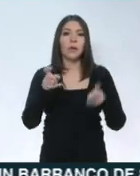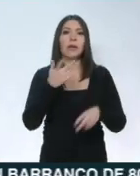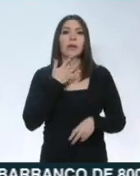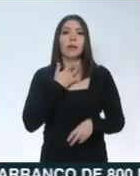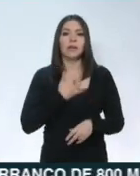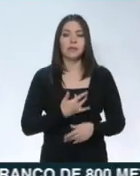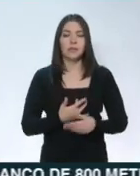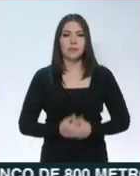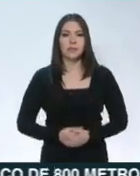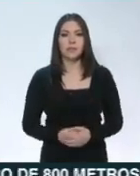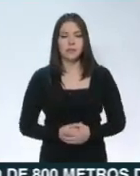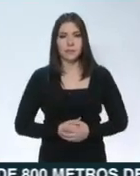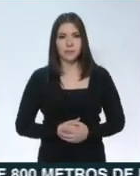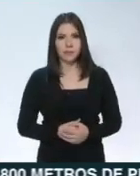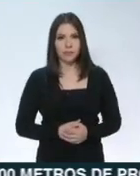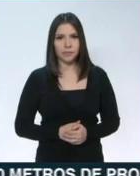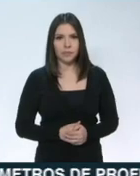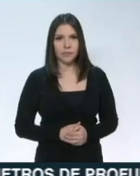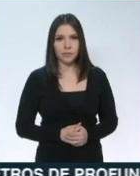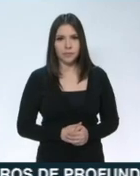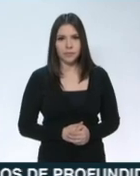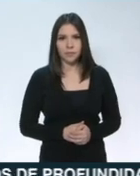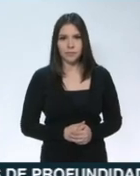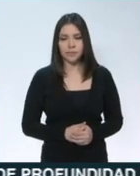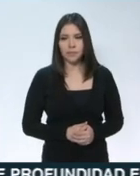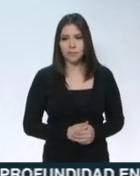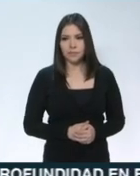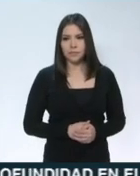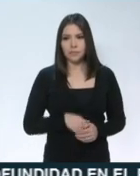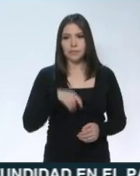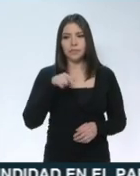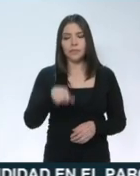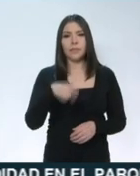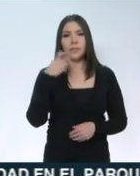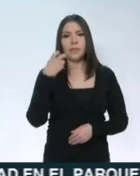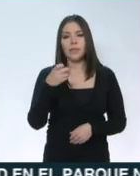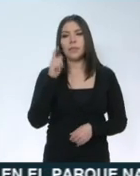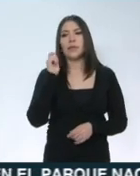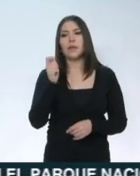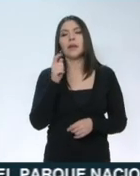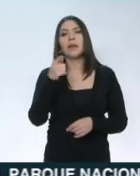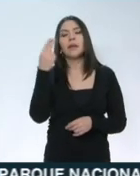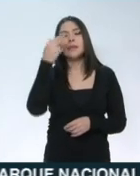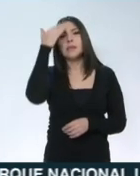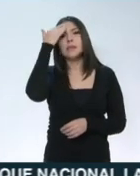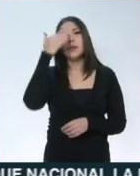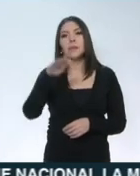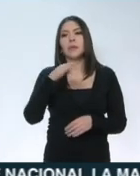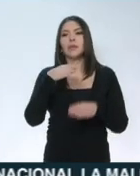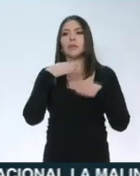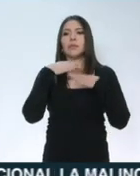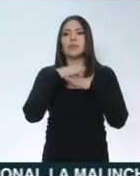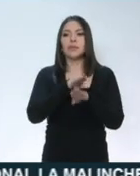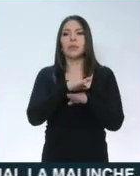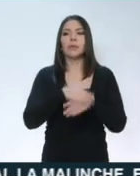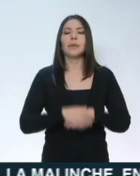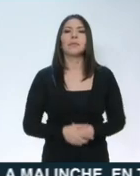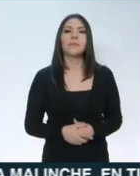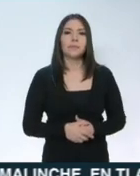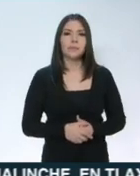esos ingresos que se obtenían por la vía ilegal,